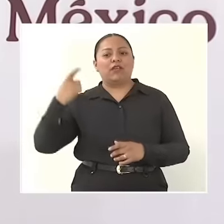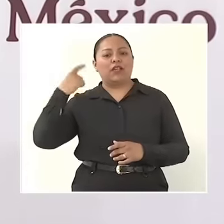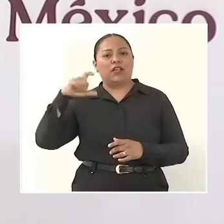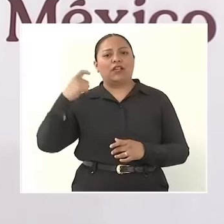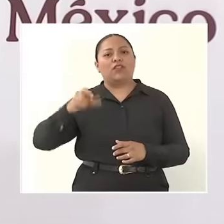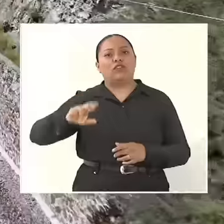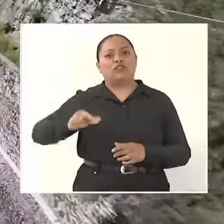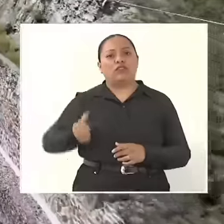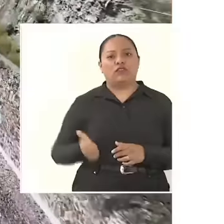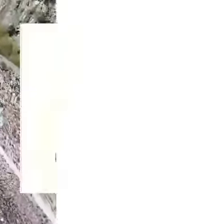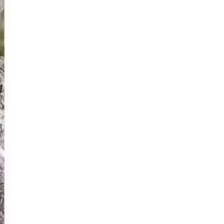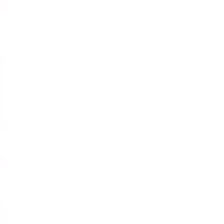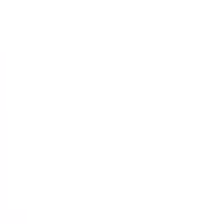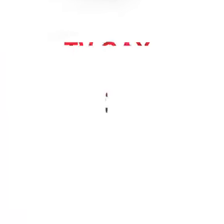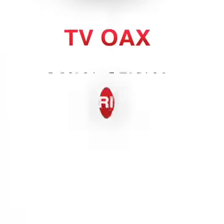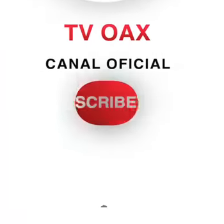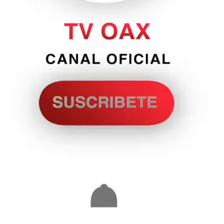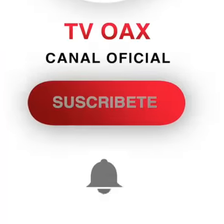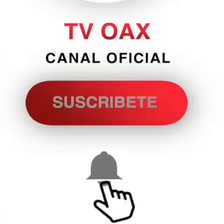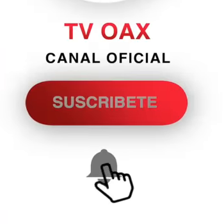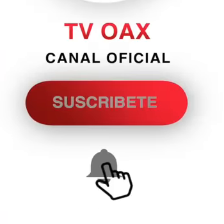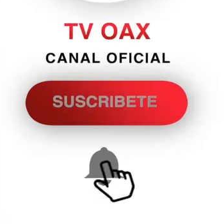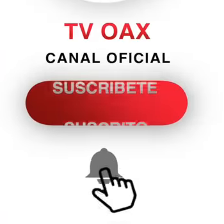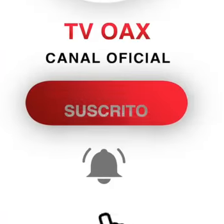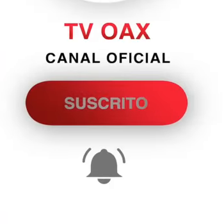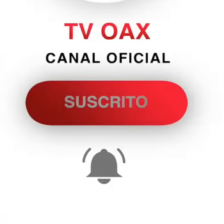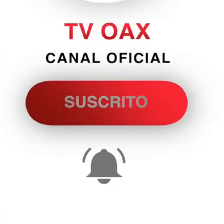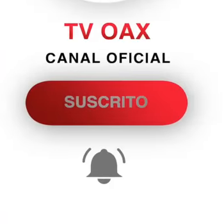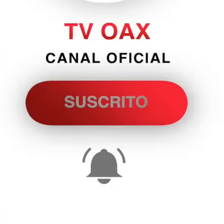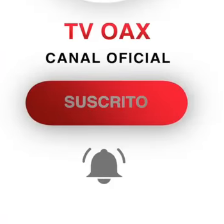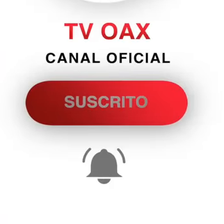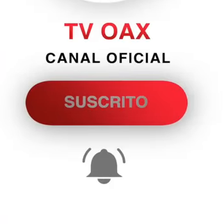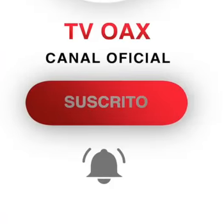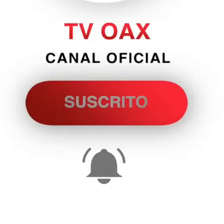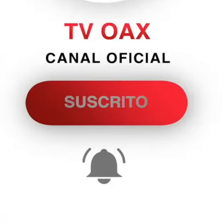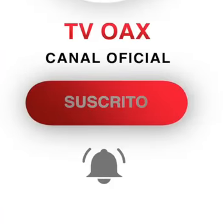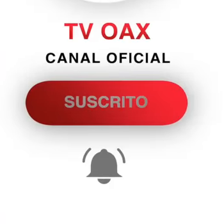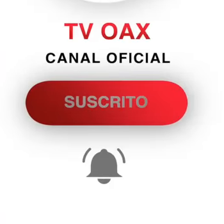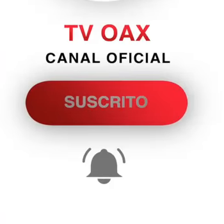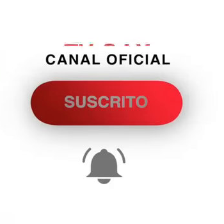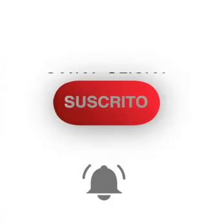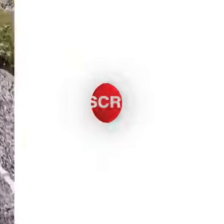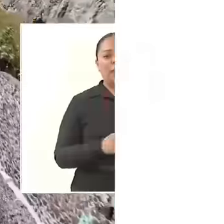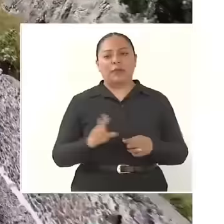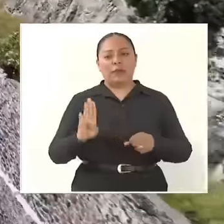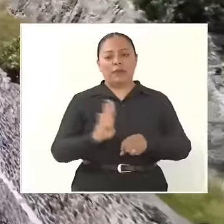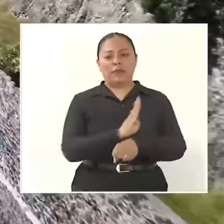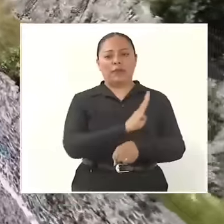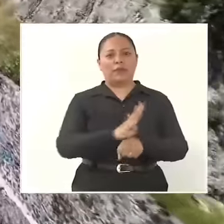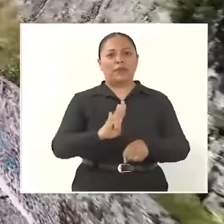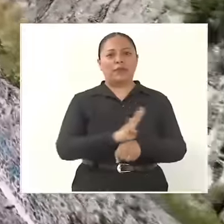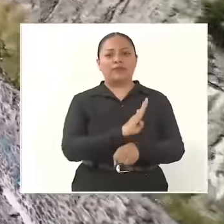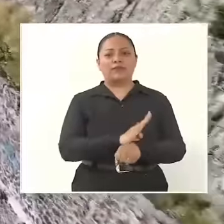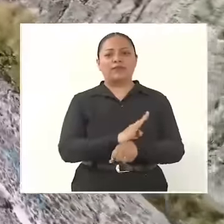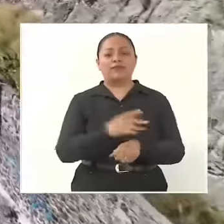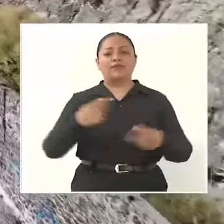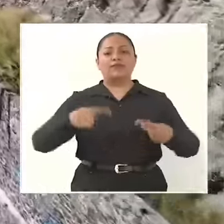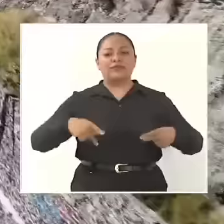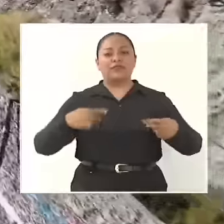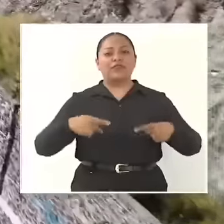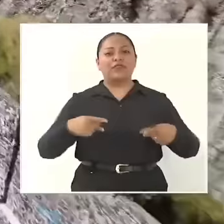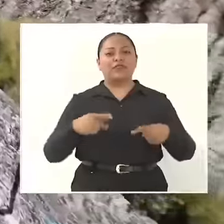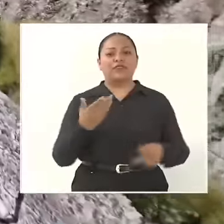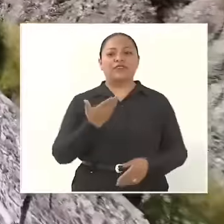Adelante. Y la extensión de vías férreas de pasajeros aumenta el bienestar de la población, conecta comunidades que han quedado aisladas, brinda